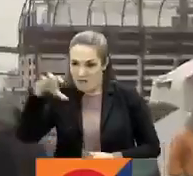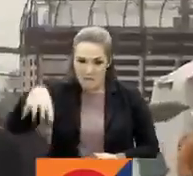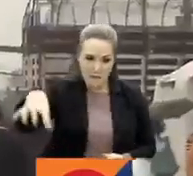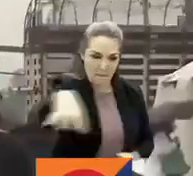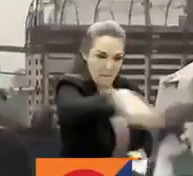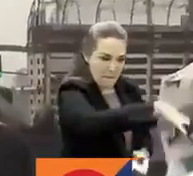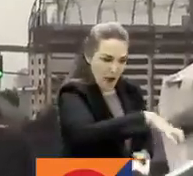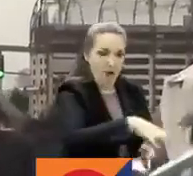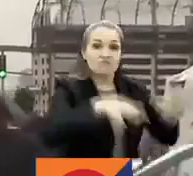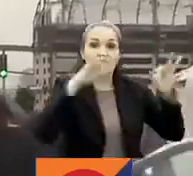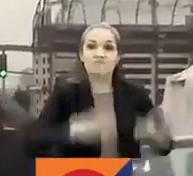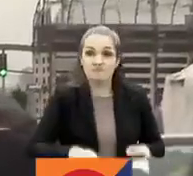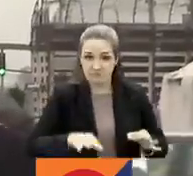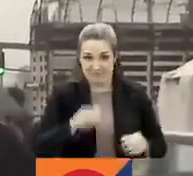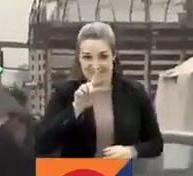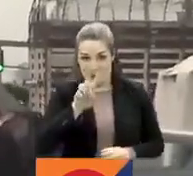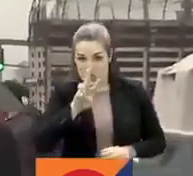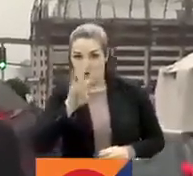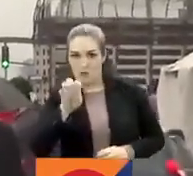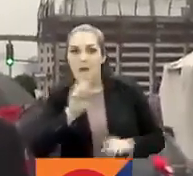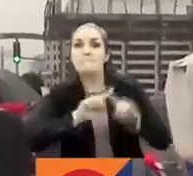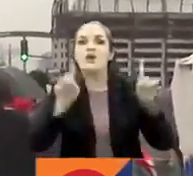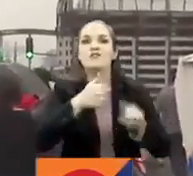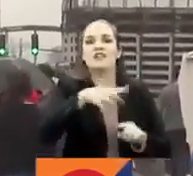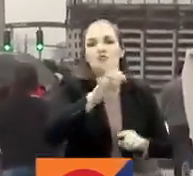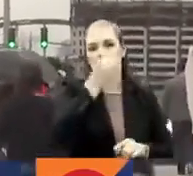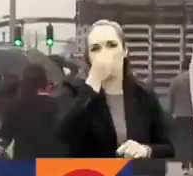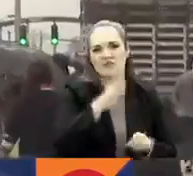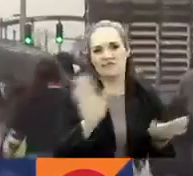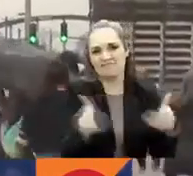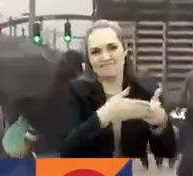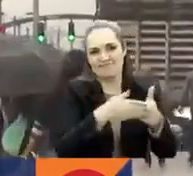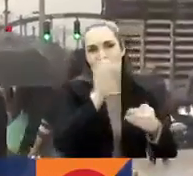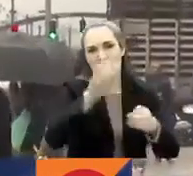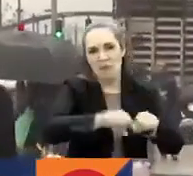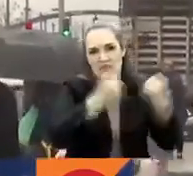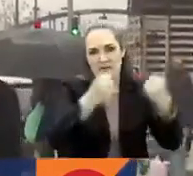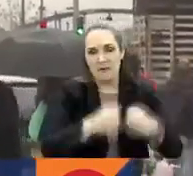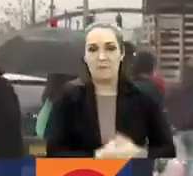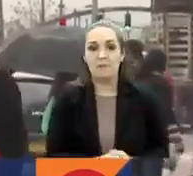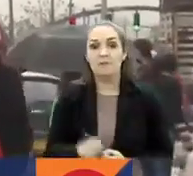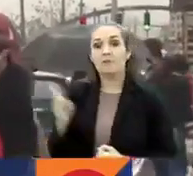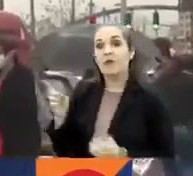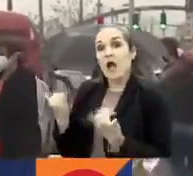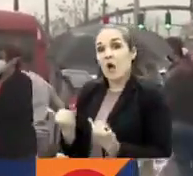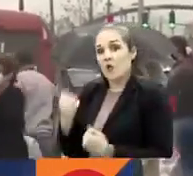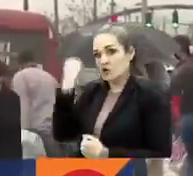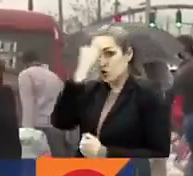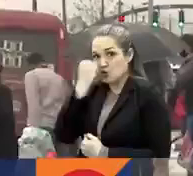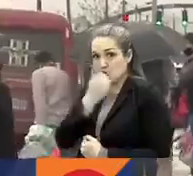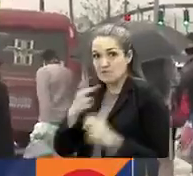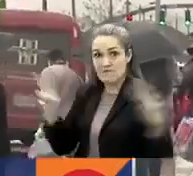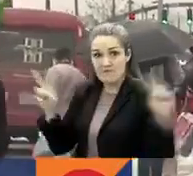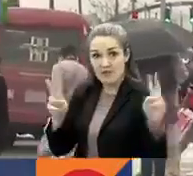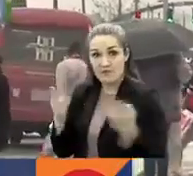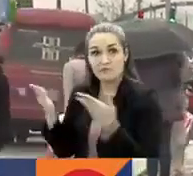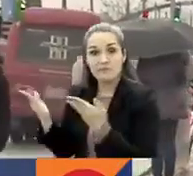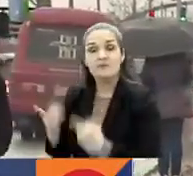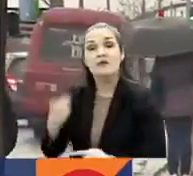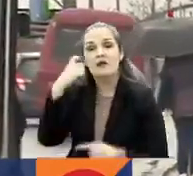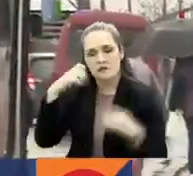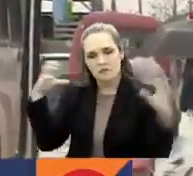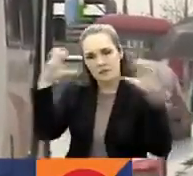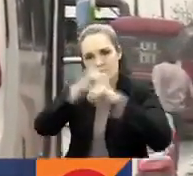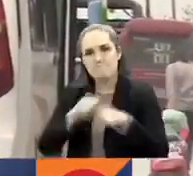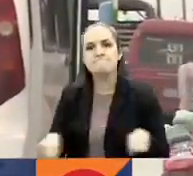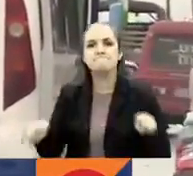servicio. 12 y 9 de la tarde y hasta ahora nos encontramos en el municipio de Soacha porque anoche se registraron nuevamente